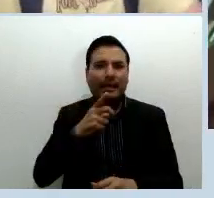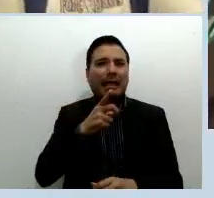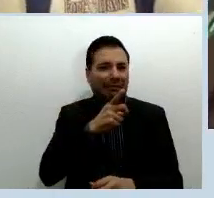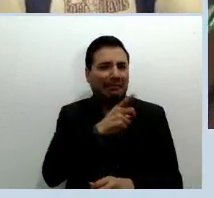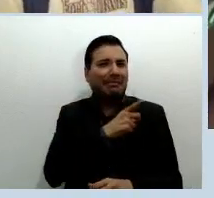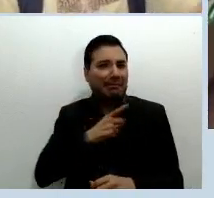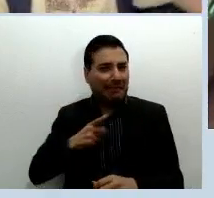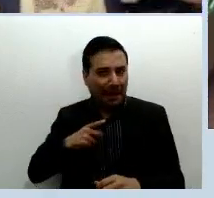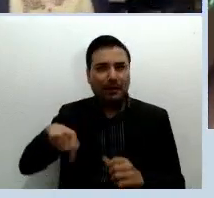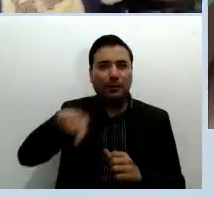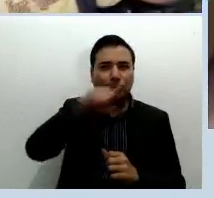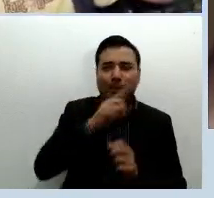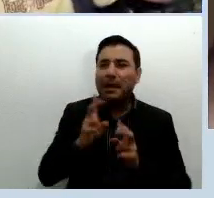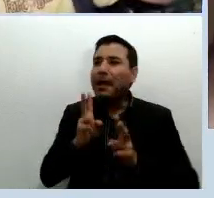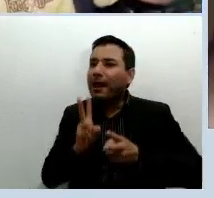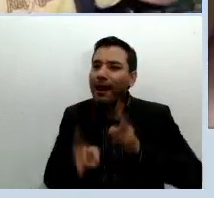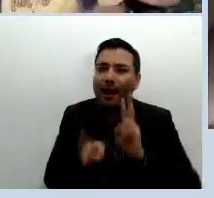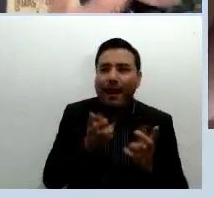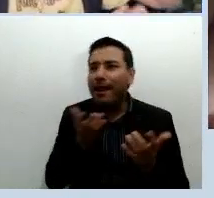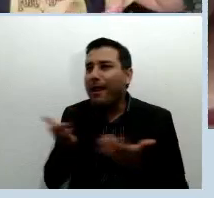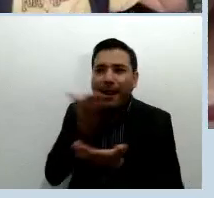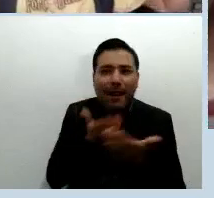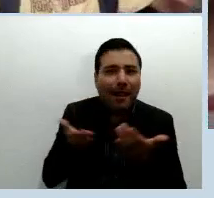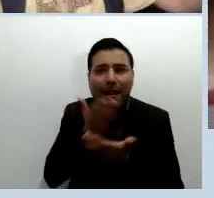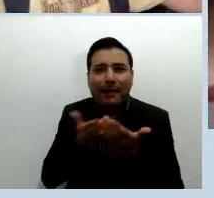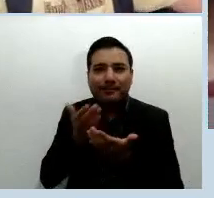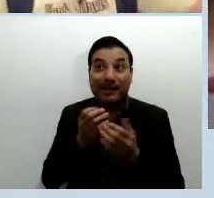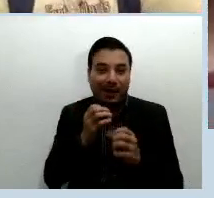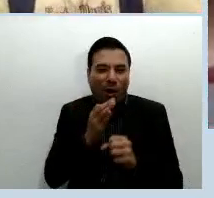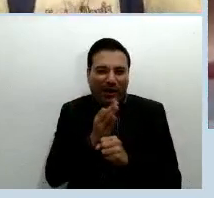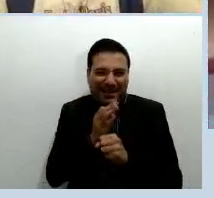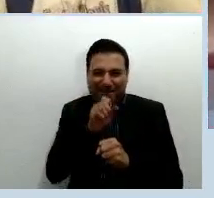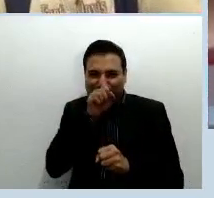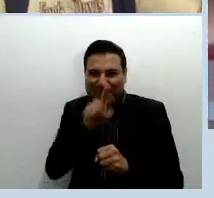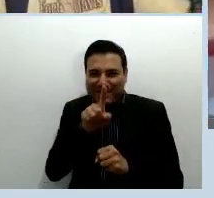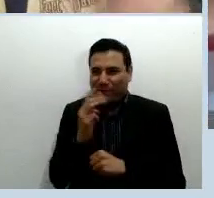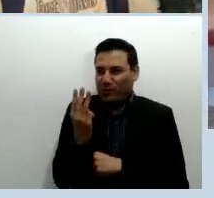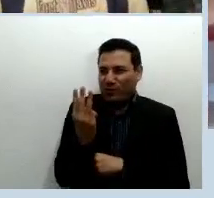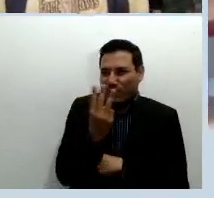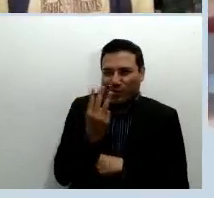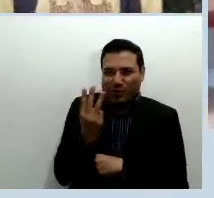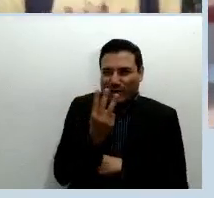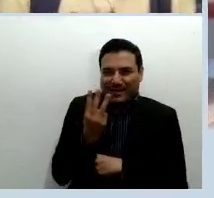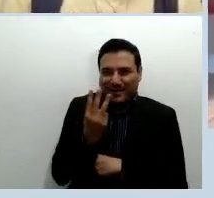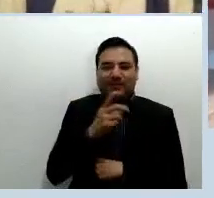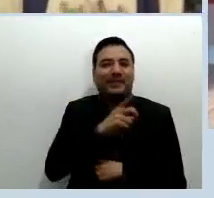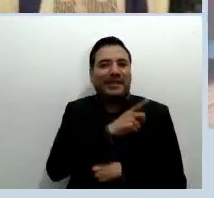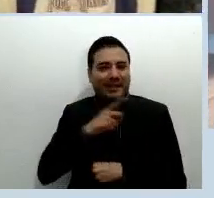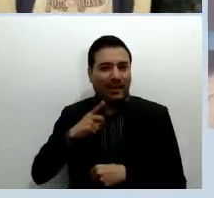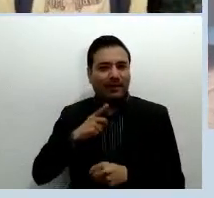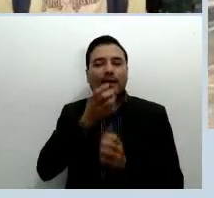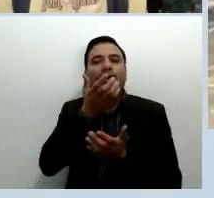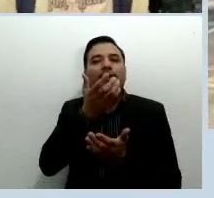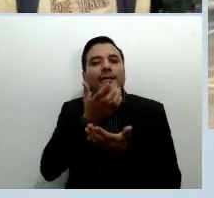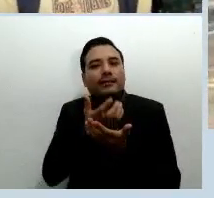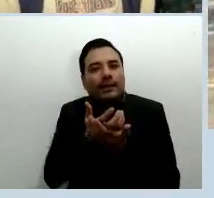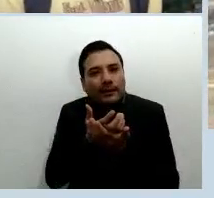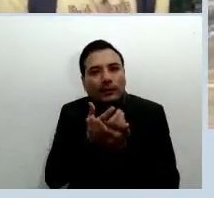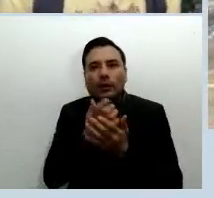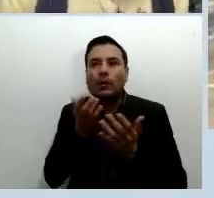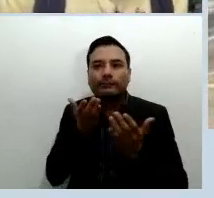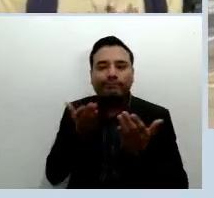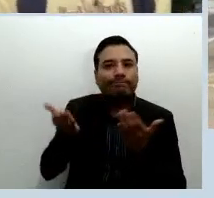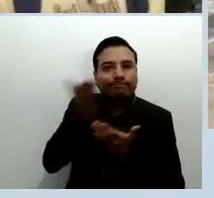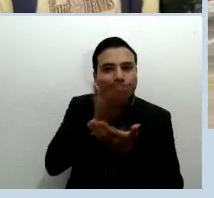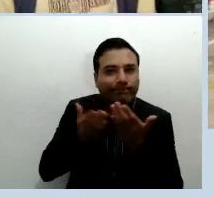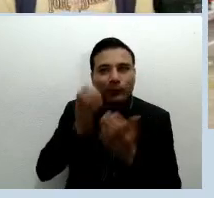eh replicando arisan y yo el día de hoy momentos de descanso de convivencia de conocernos